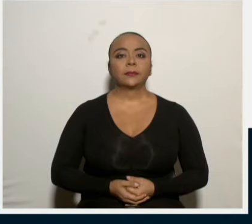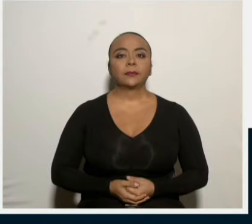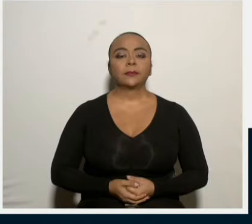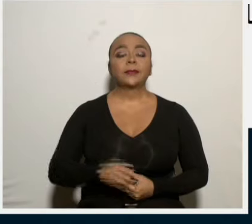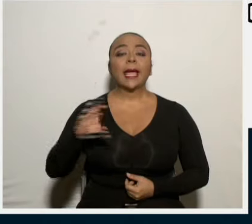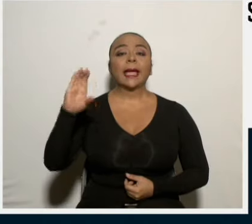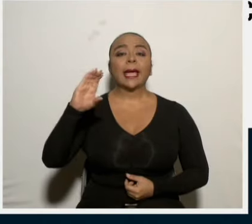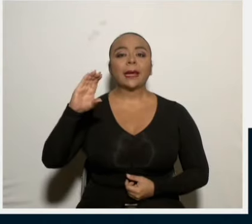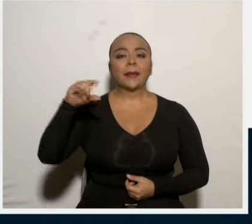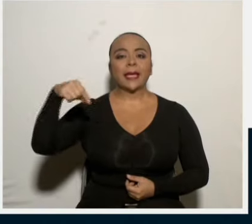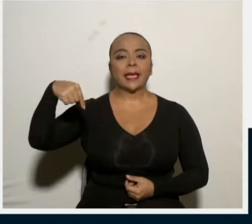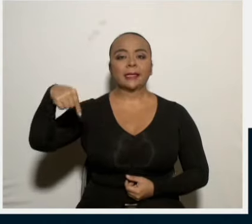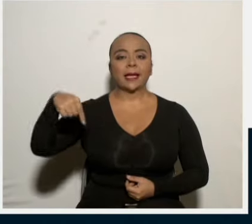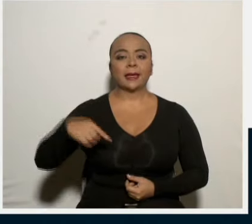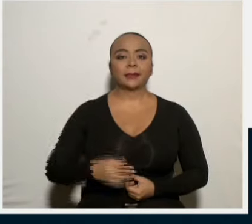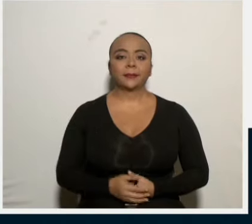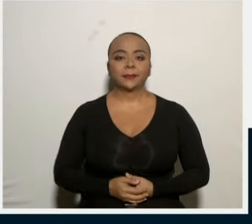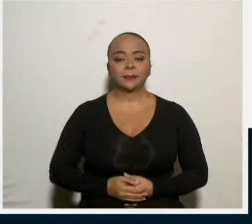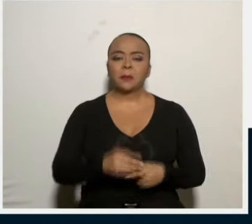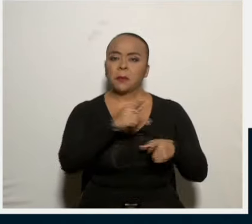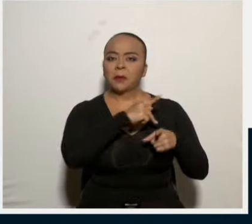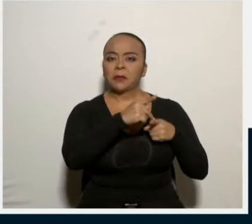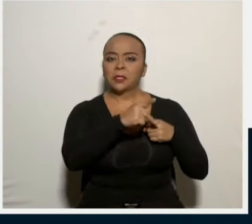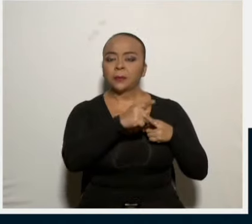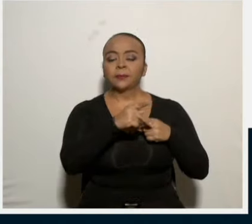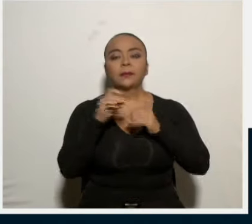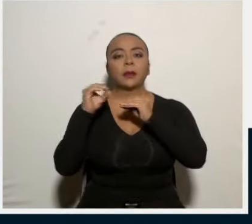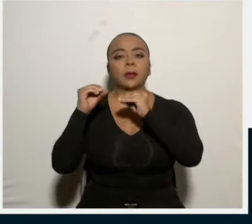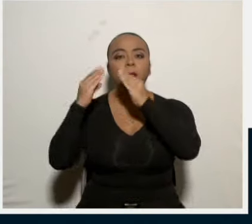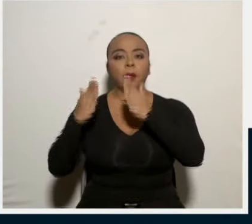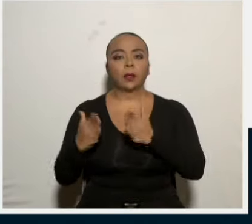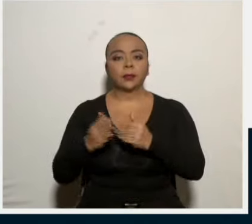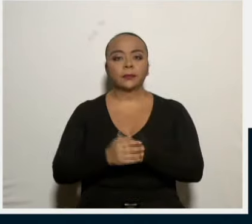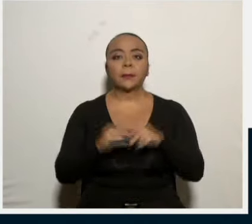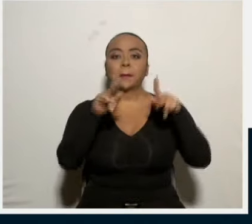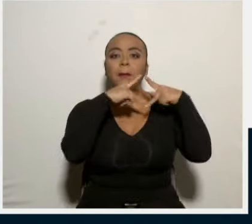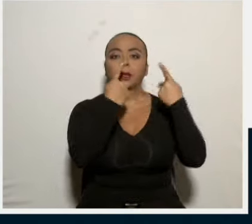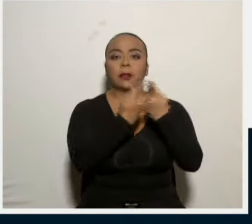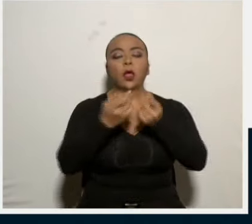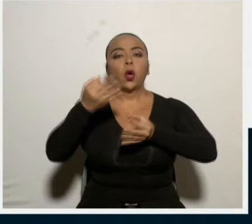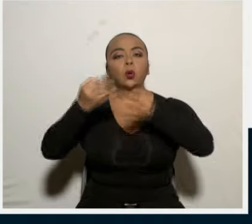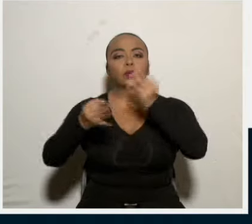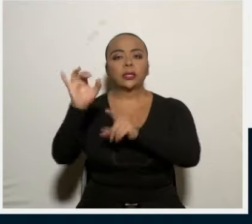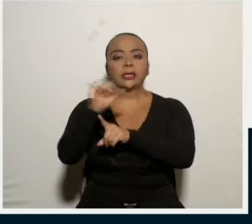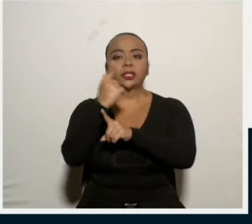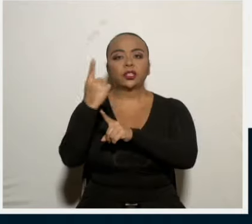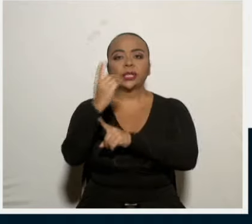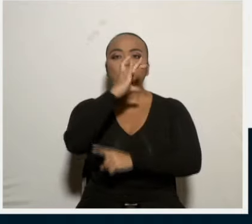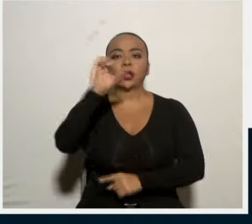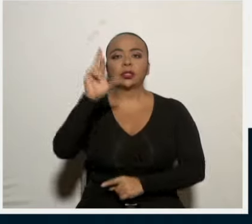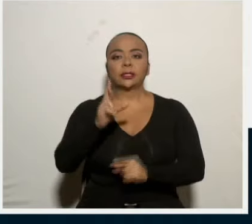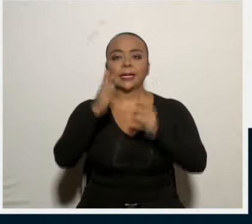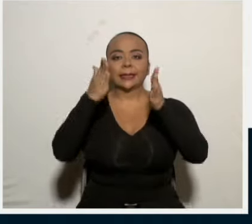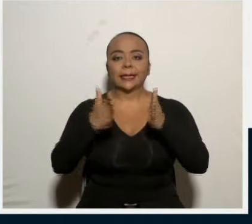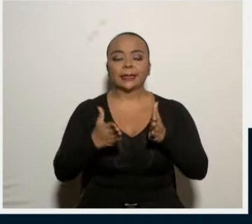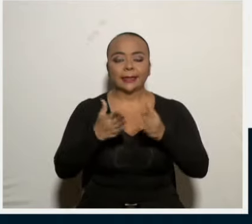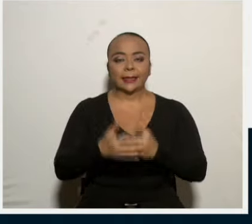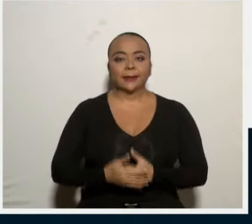Carmen Quesada Santa María, profesión educadora, Partido Justicia Social Costarricense.